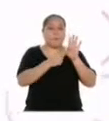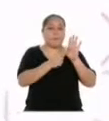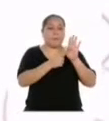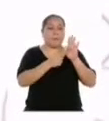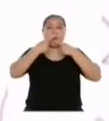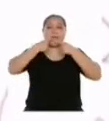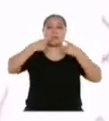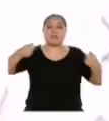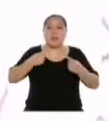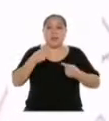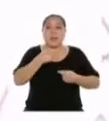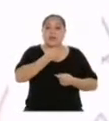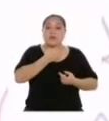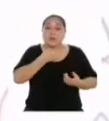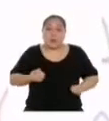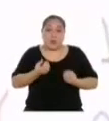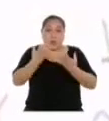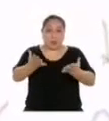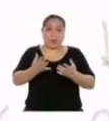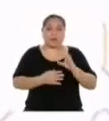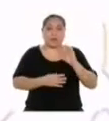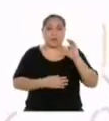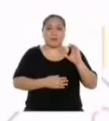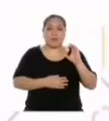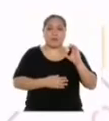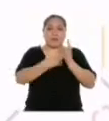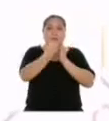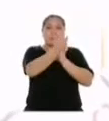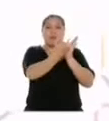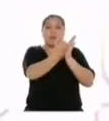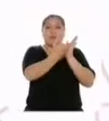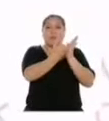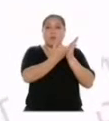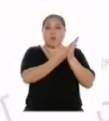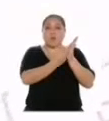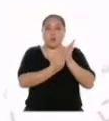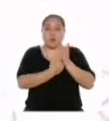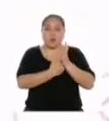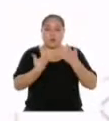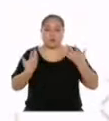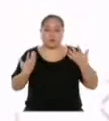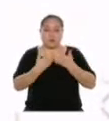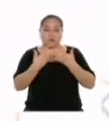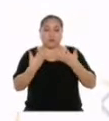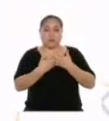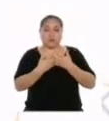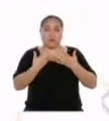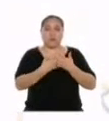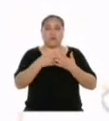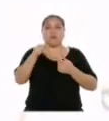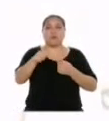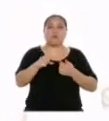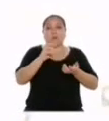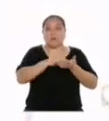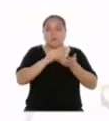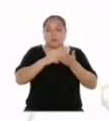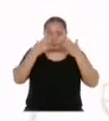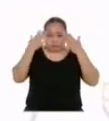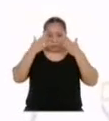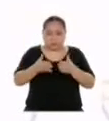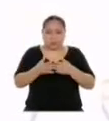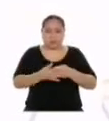gustaría dar. C. El gráfico que corresponde a la variable que buscaremos representar y el más idóneo de